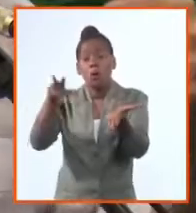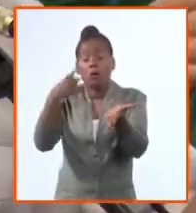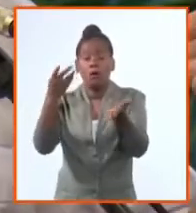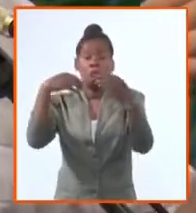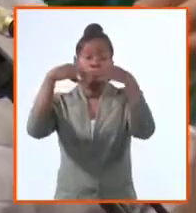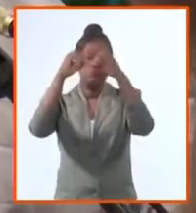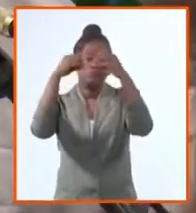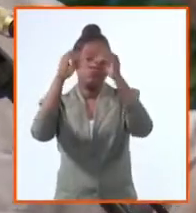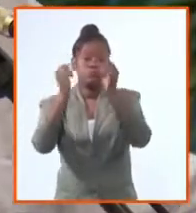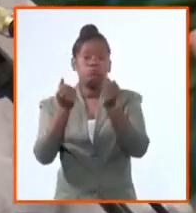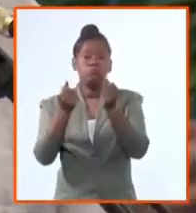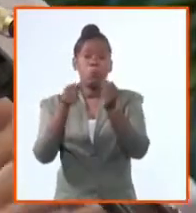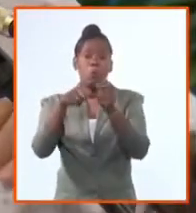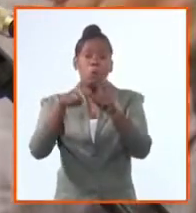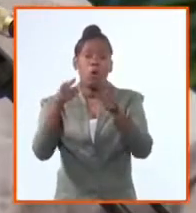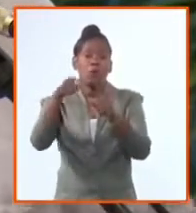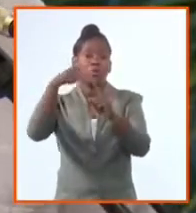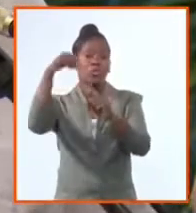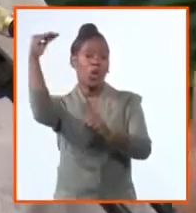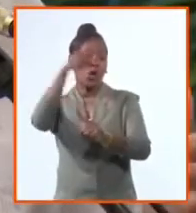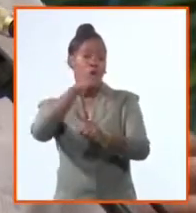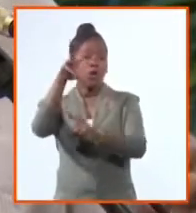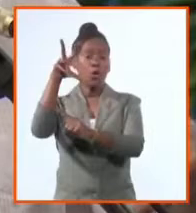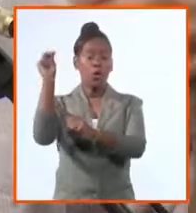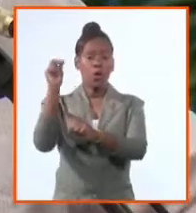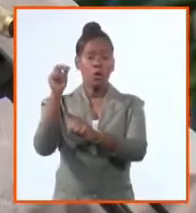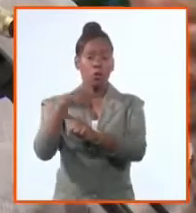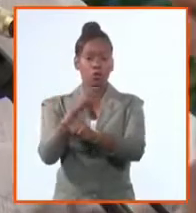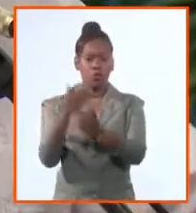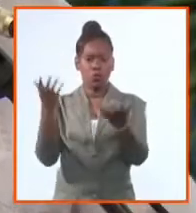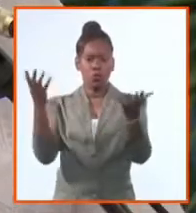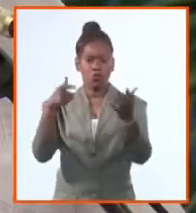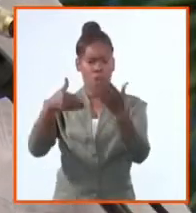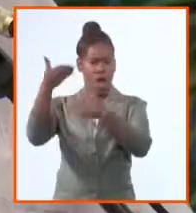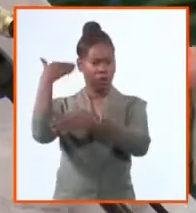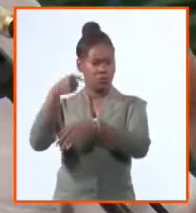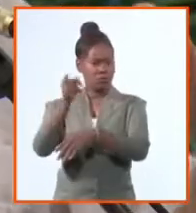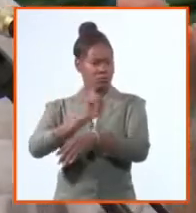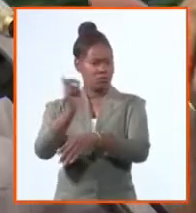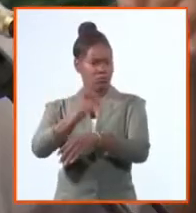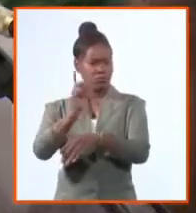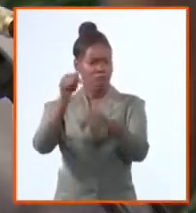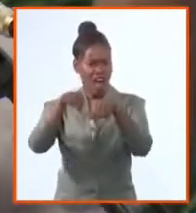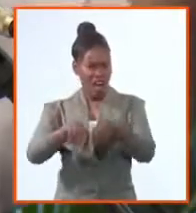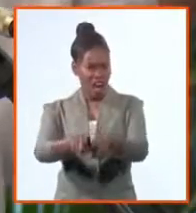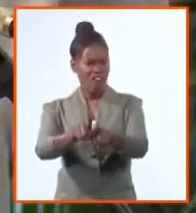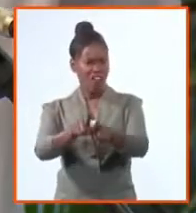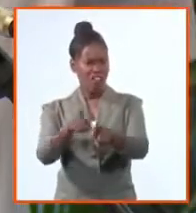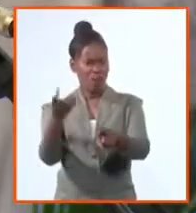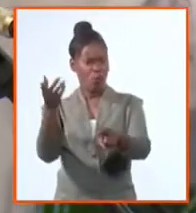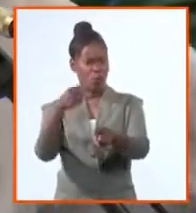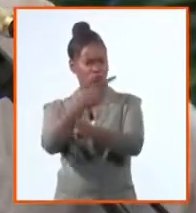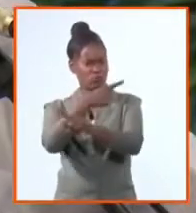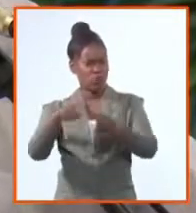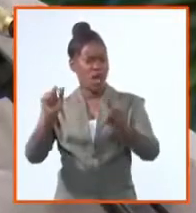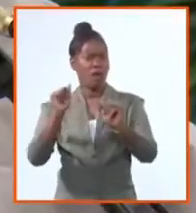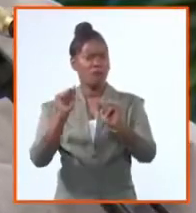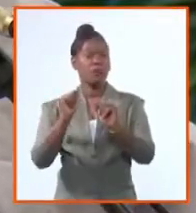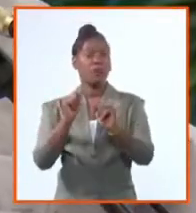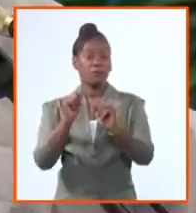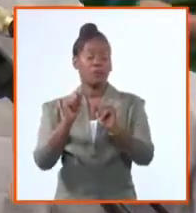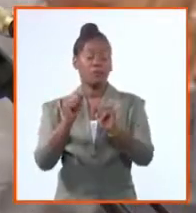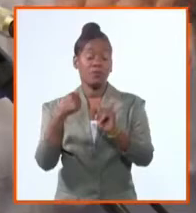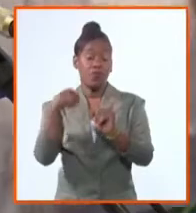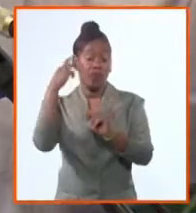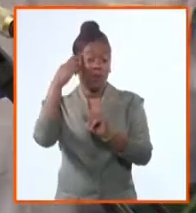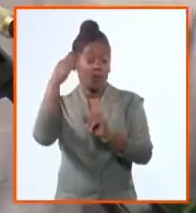en los 90 se retirara, vamos a decir, emotivamente, la formación de profesores de economía política, porque se venía de la mentalidad de los